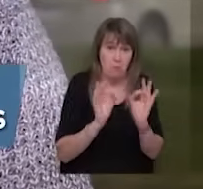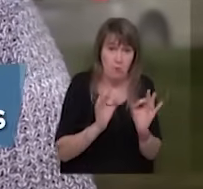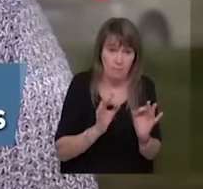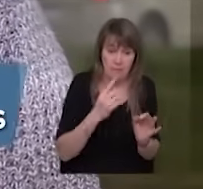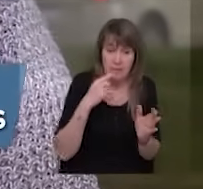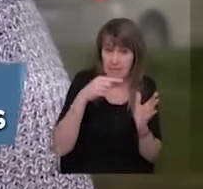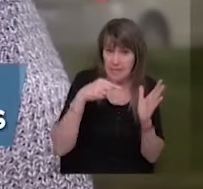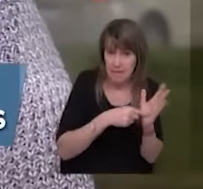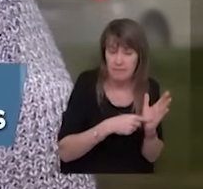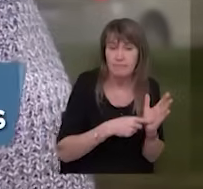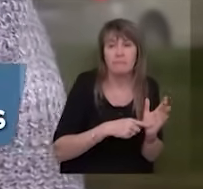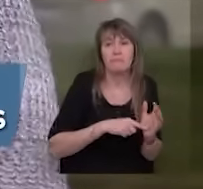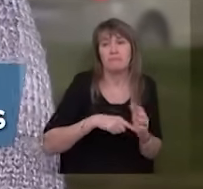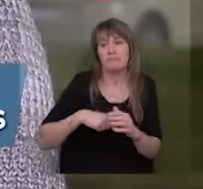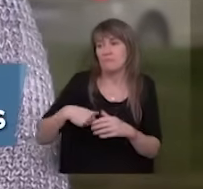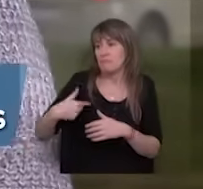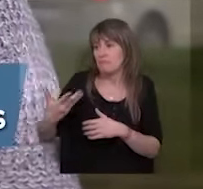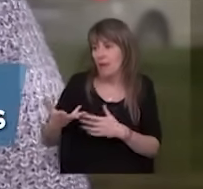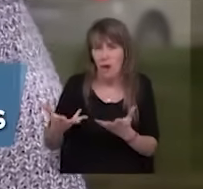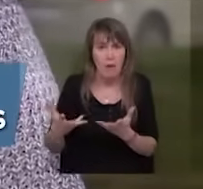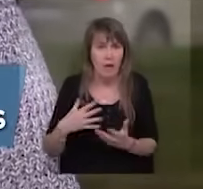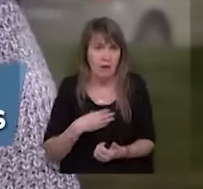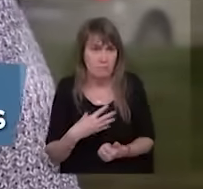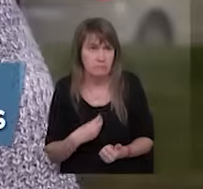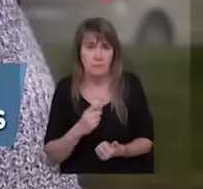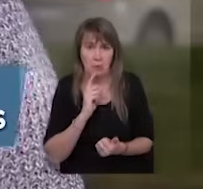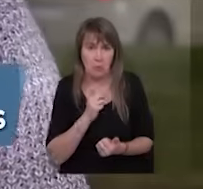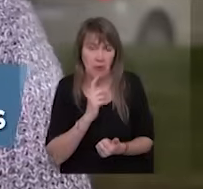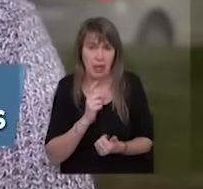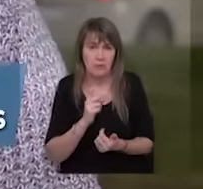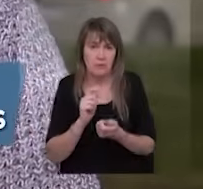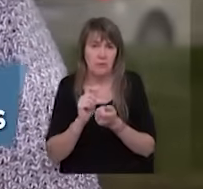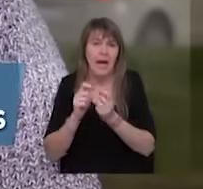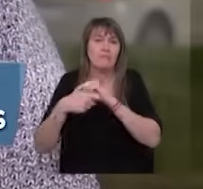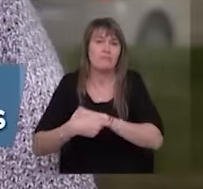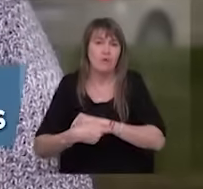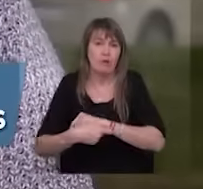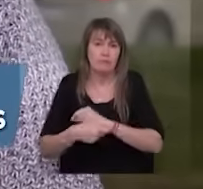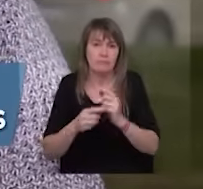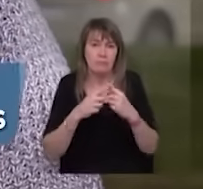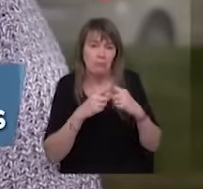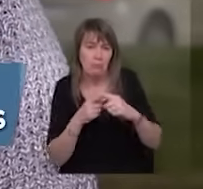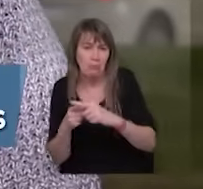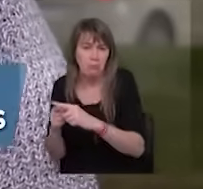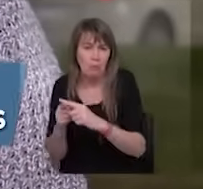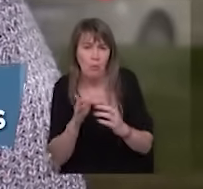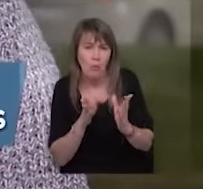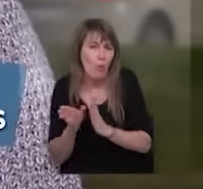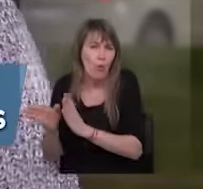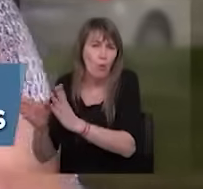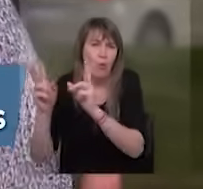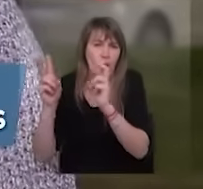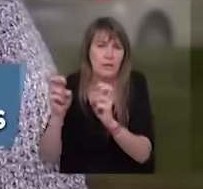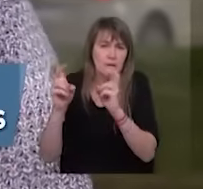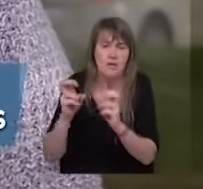proyecto Y lamentablemente el partido nacional y el partido Colorado terminó como cambiando el eje de la discusión diciendo entre otras cosas que se